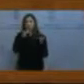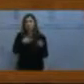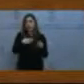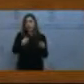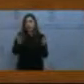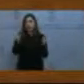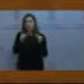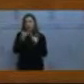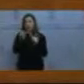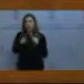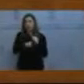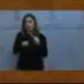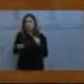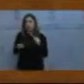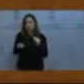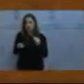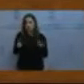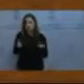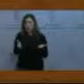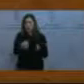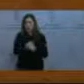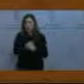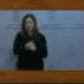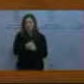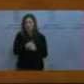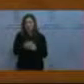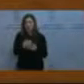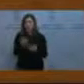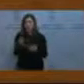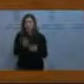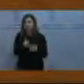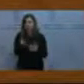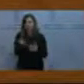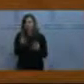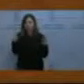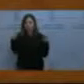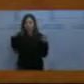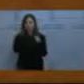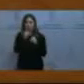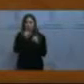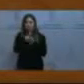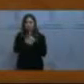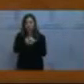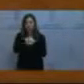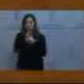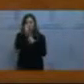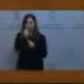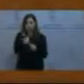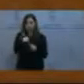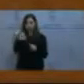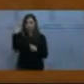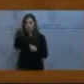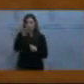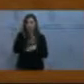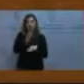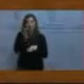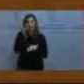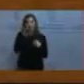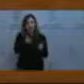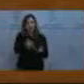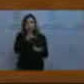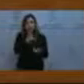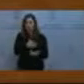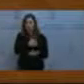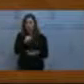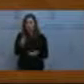lo que no debe haber es opacidad en la gestión del presupuesto. Y yo creo, señora consejera, que a día de hoy lo hay. Al menos sería bueno